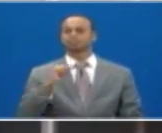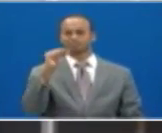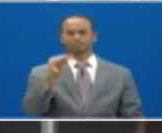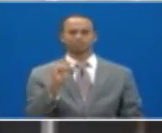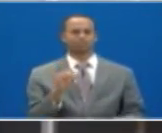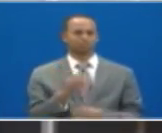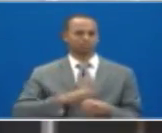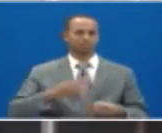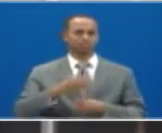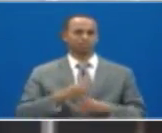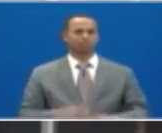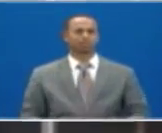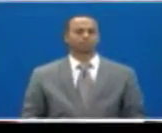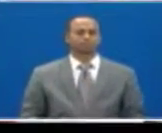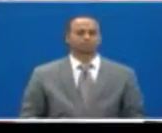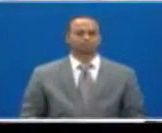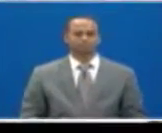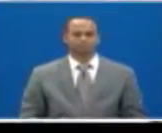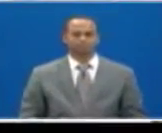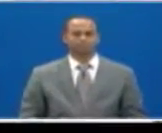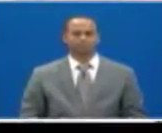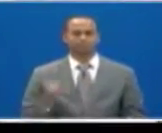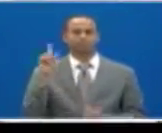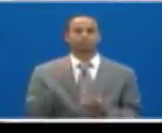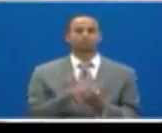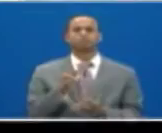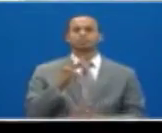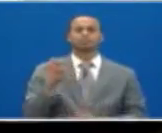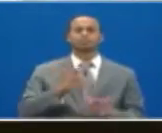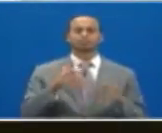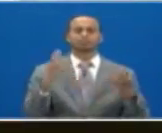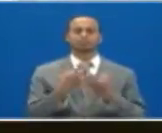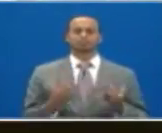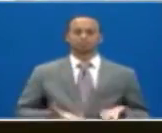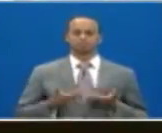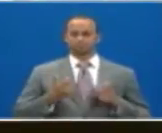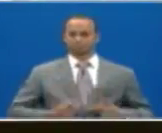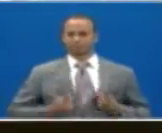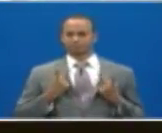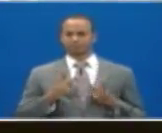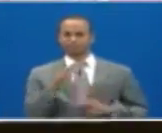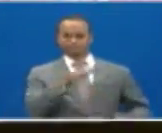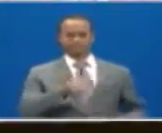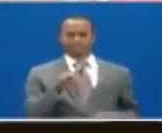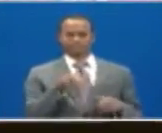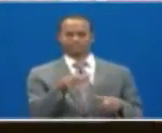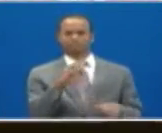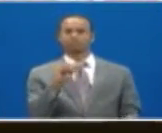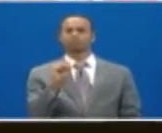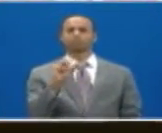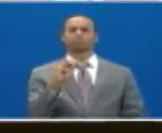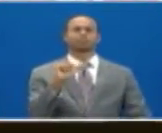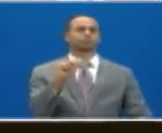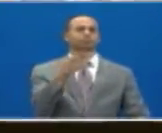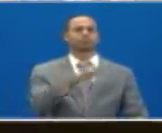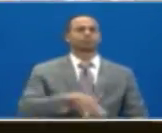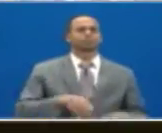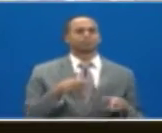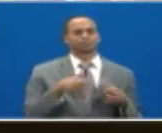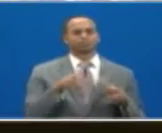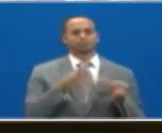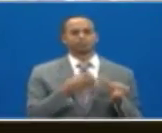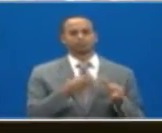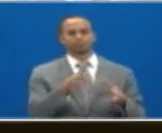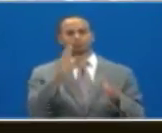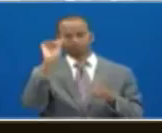río Sama. 1.700 familias que vivían en la orilla del río Sama en la zona este recibieron con júbilo la entrega por